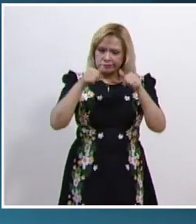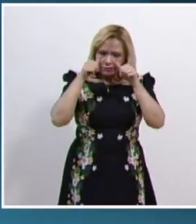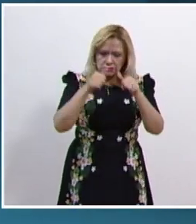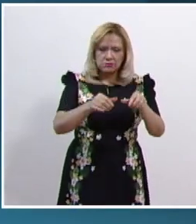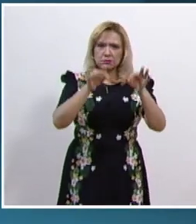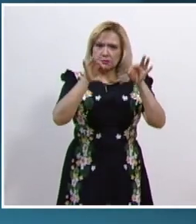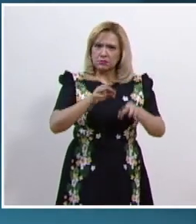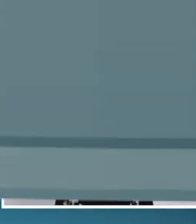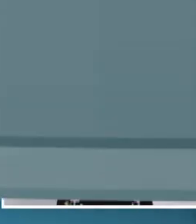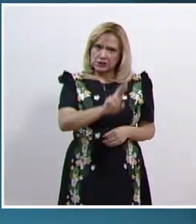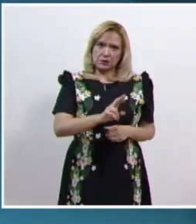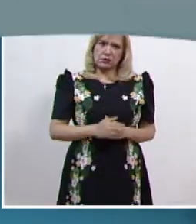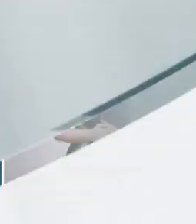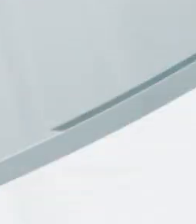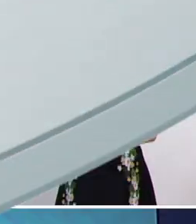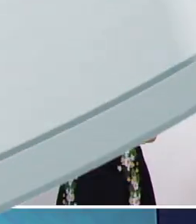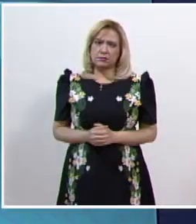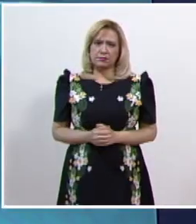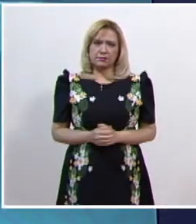internamiento.